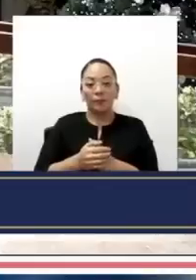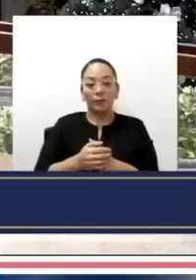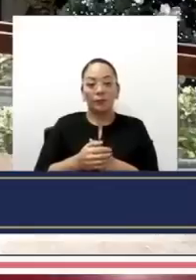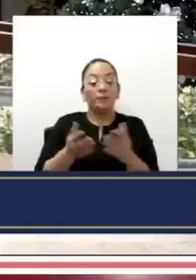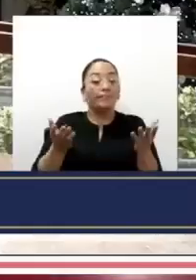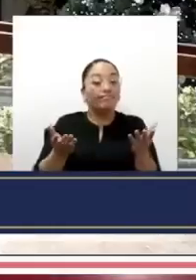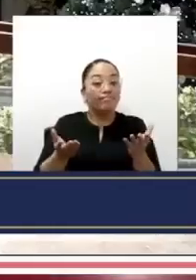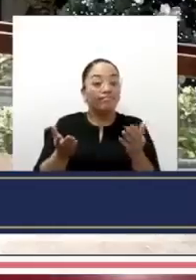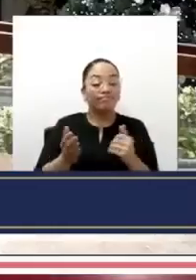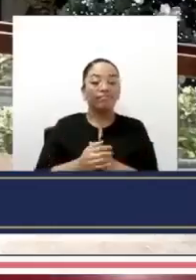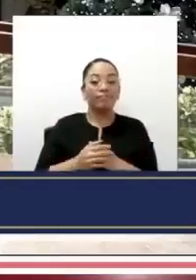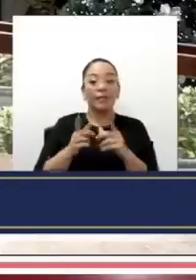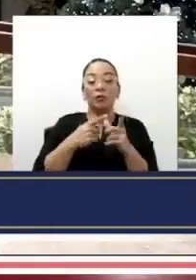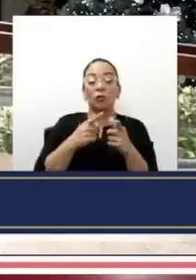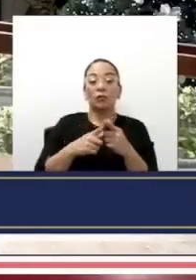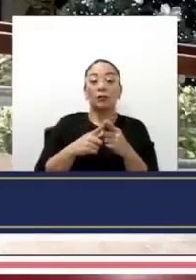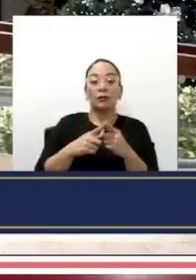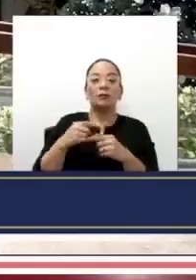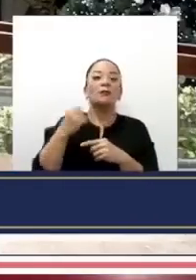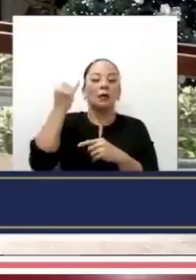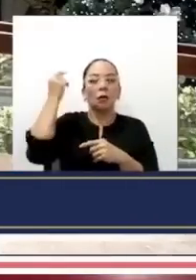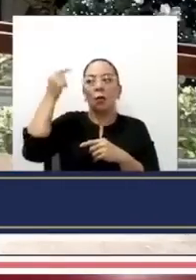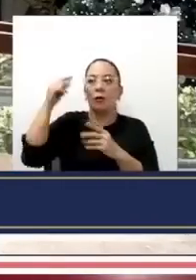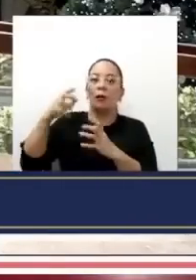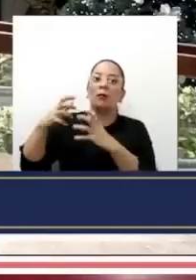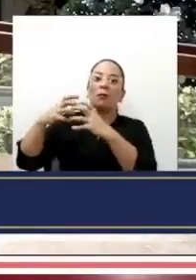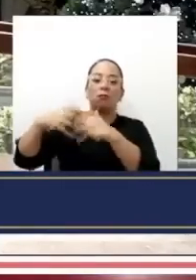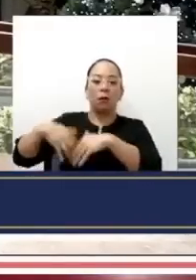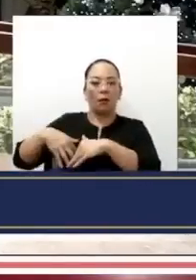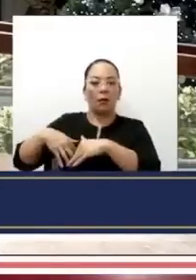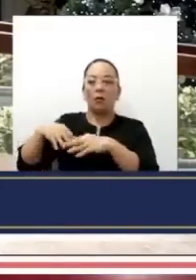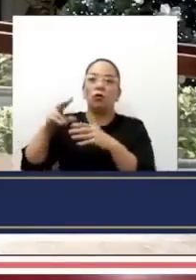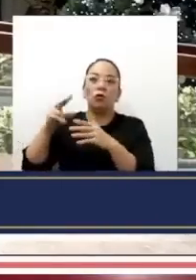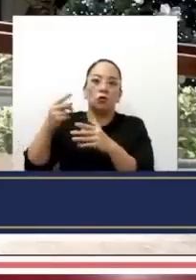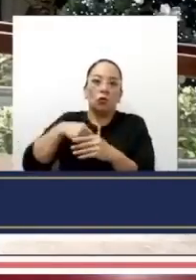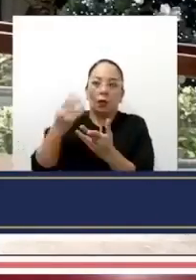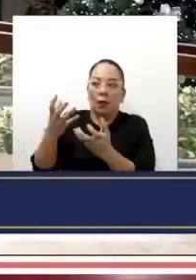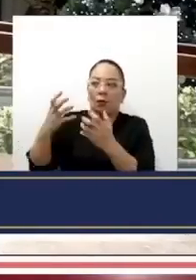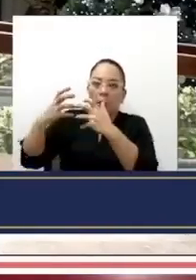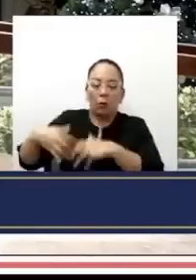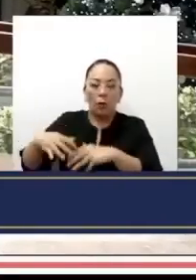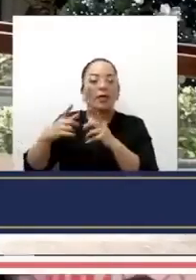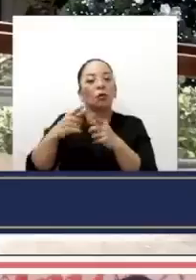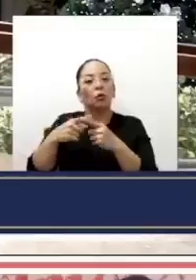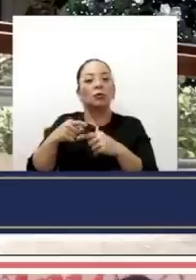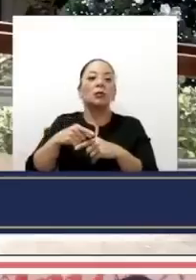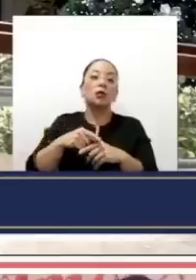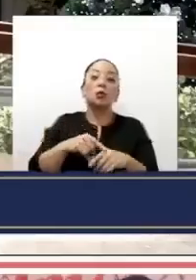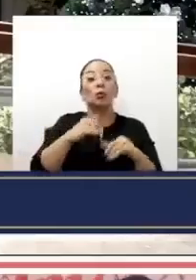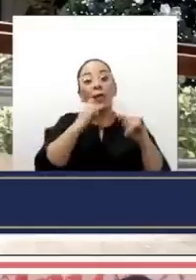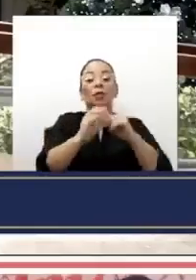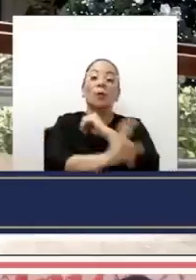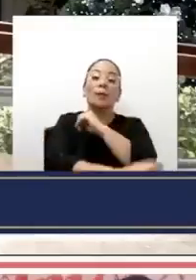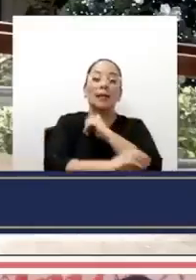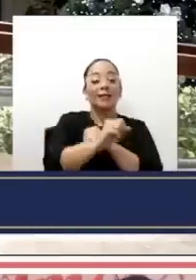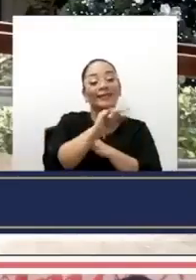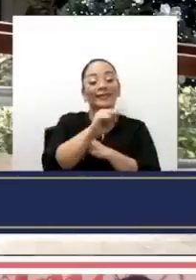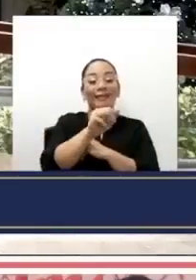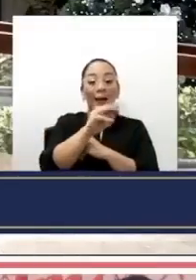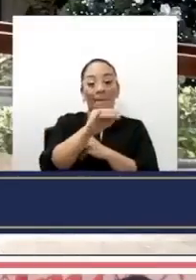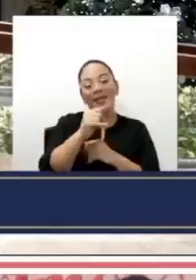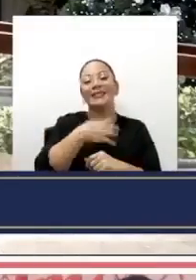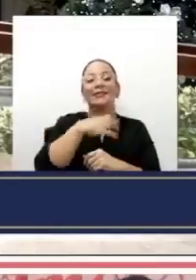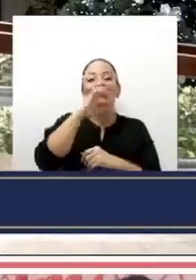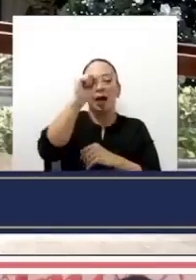el funcionamiento del aparato gubernamental es un delito penal de acuerdo a SINAME, el Sindicato Nacional de